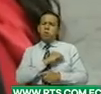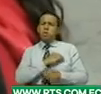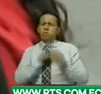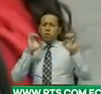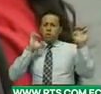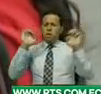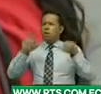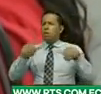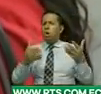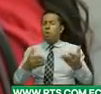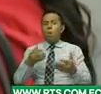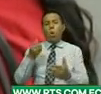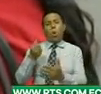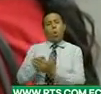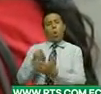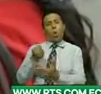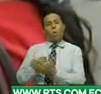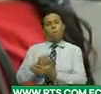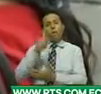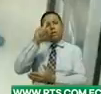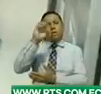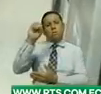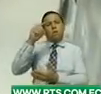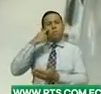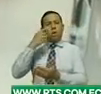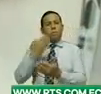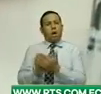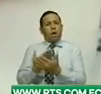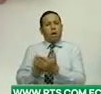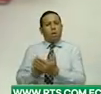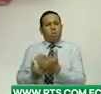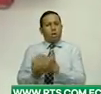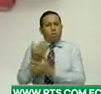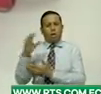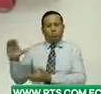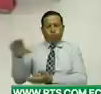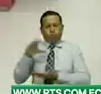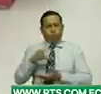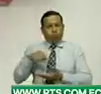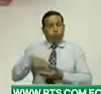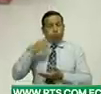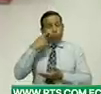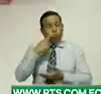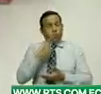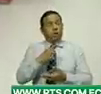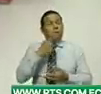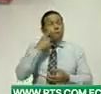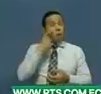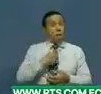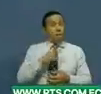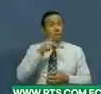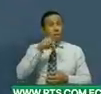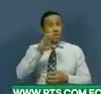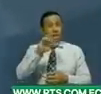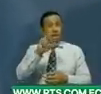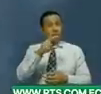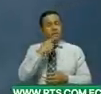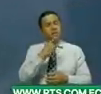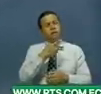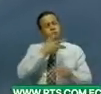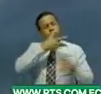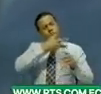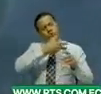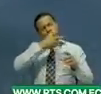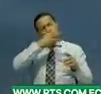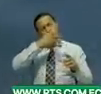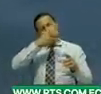pruebas de antígenos y la contratación de un laboratorio para el procesamiento de 40.000 pruebas PCR. Los procesos de contratación se